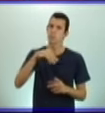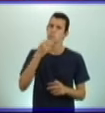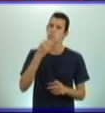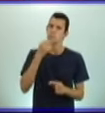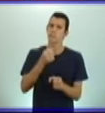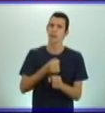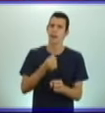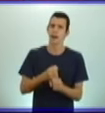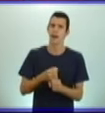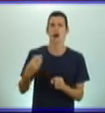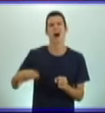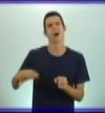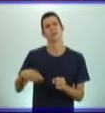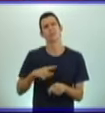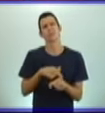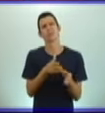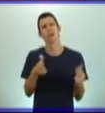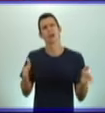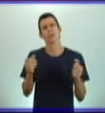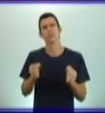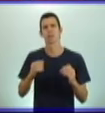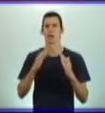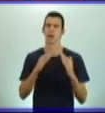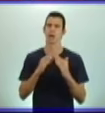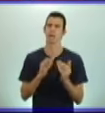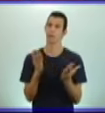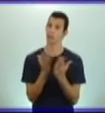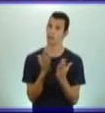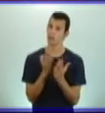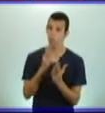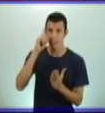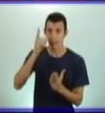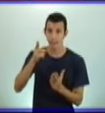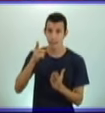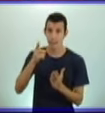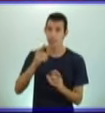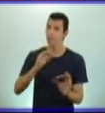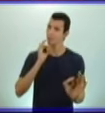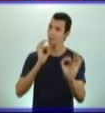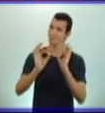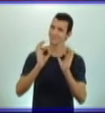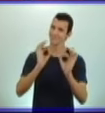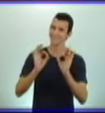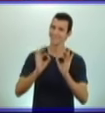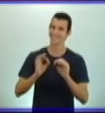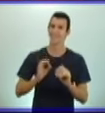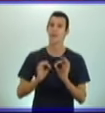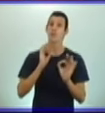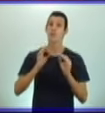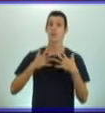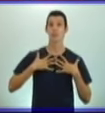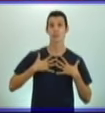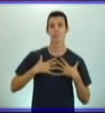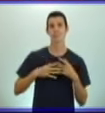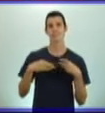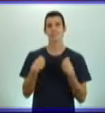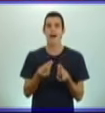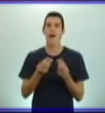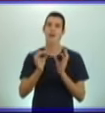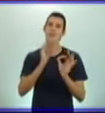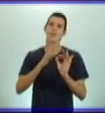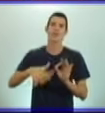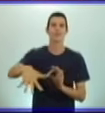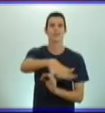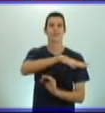el tiempo, que estudien y sobre todo, cuídense. Así nos cuidamos todos. En el próximo